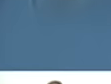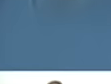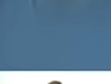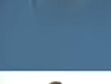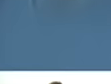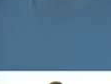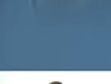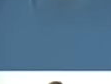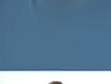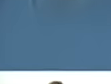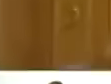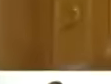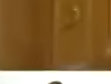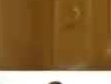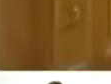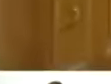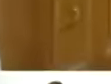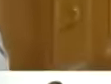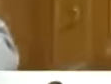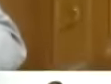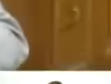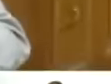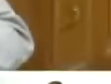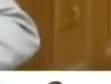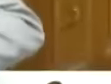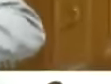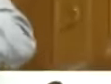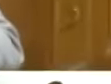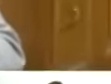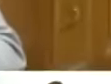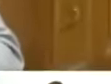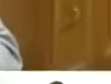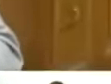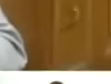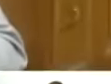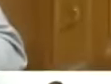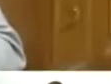vamos a prepararnos para instalar